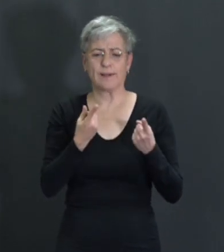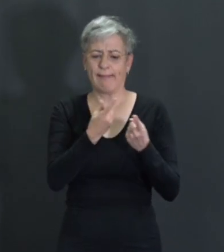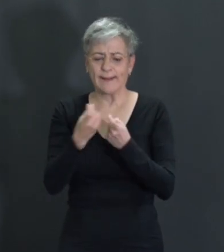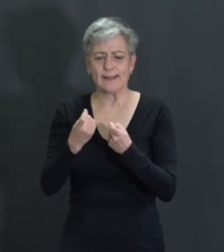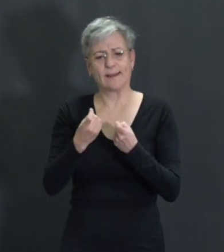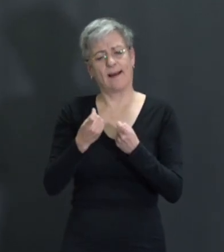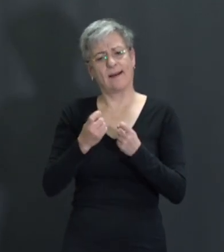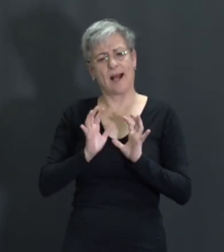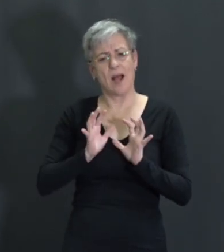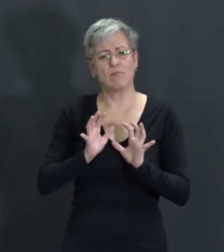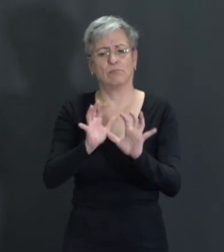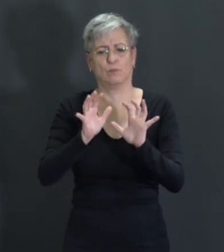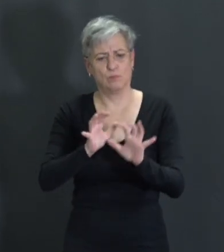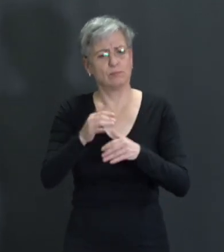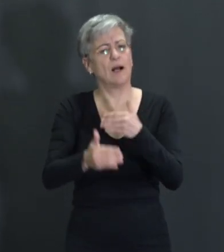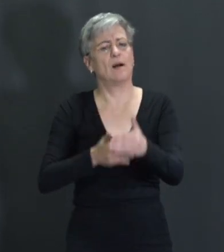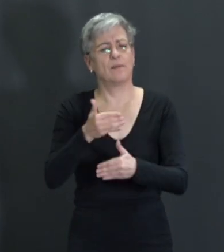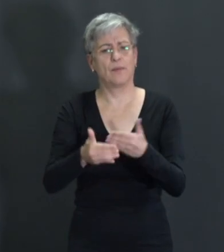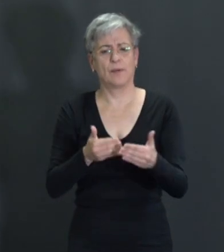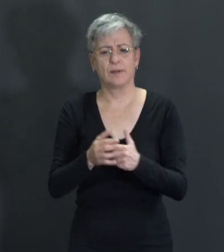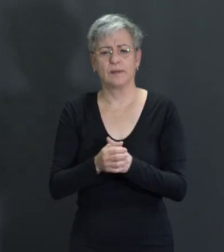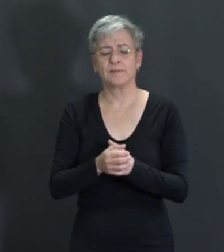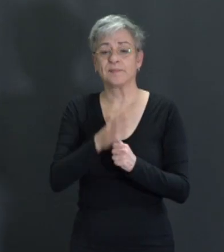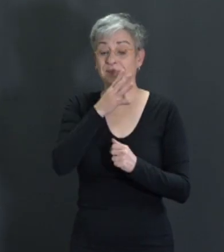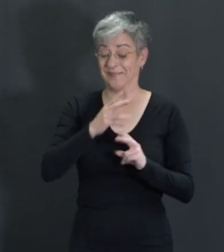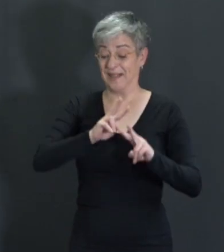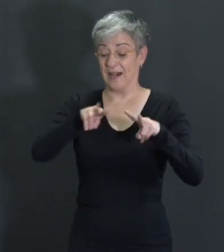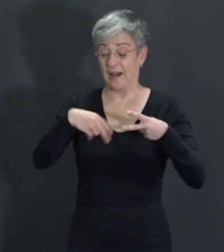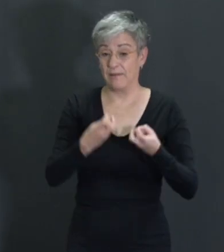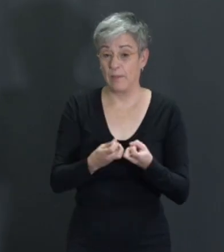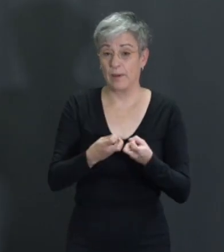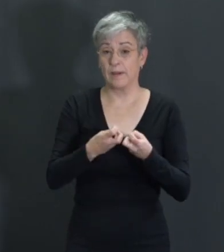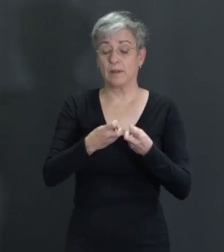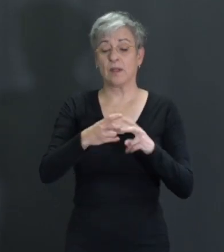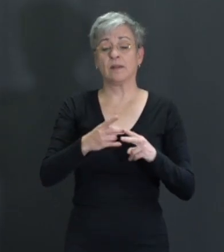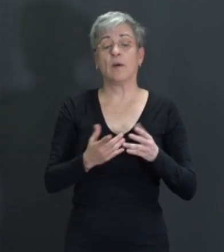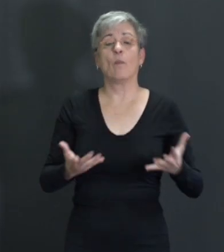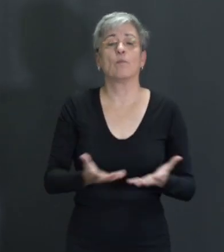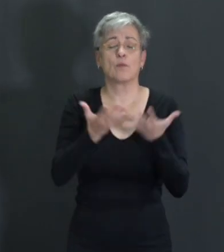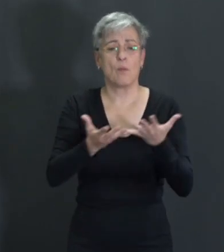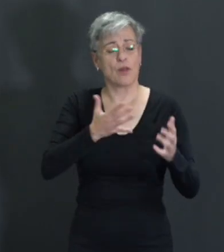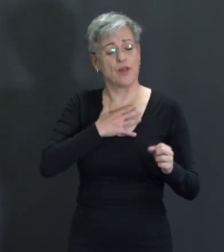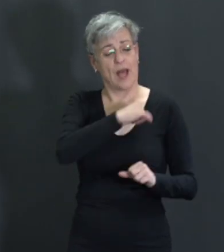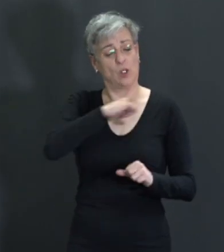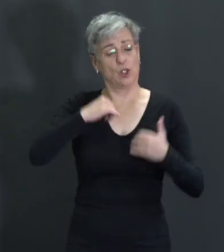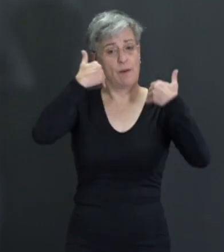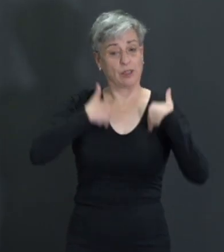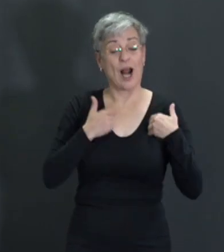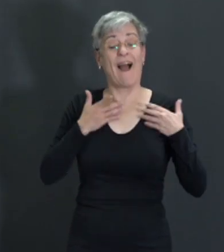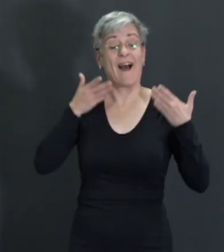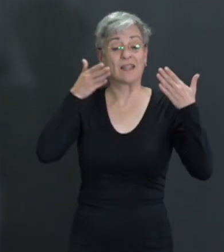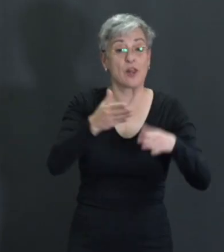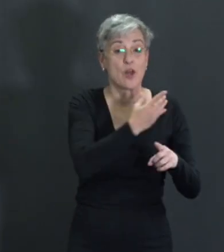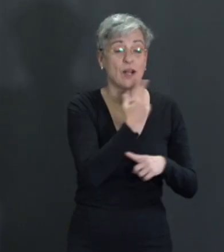que es lo que estamos intentando dar, tanto con la reforma de la Ley de Promoción de la Autonomía Personal y Atención a la Dependencia, como